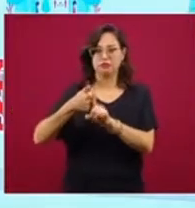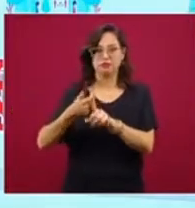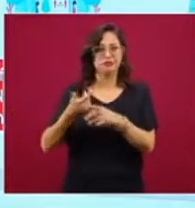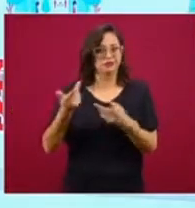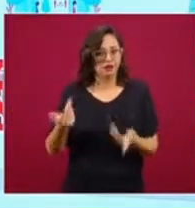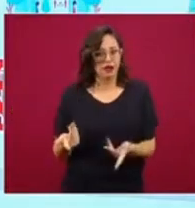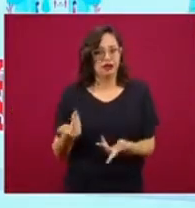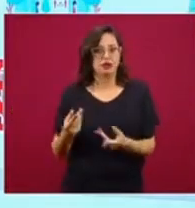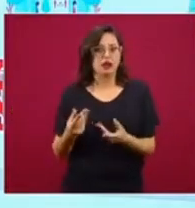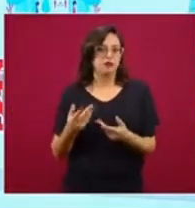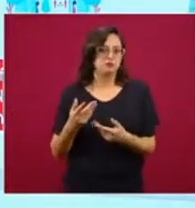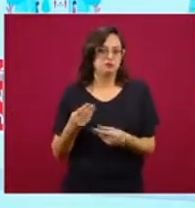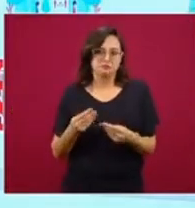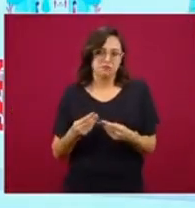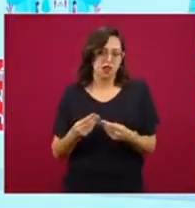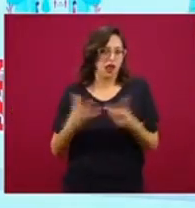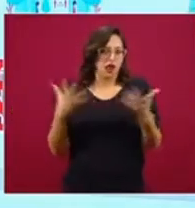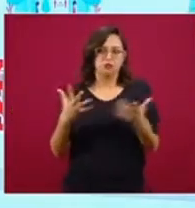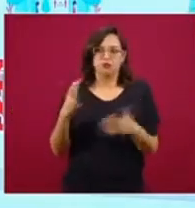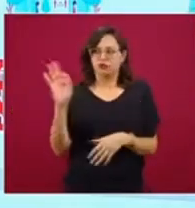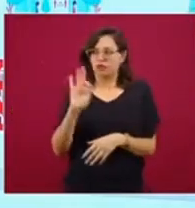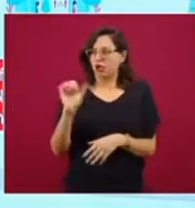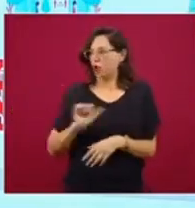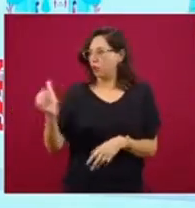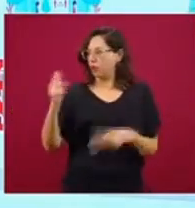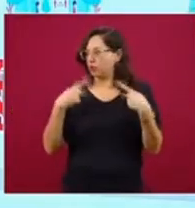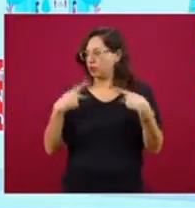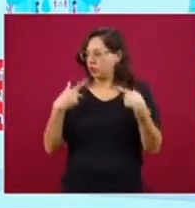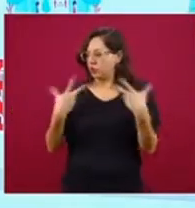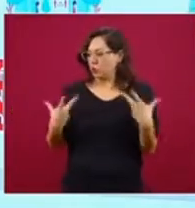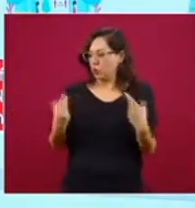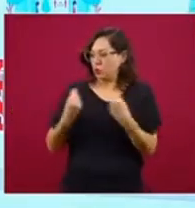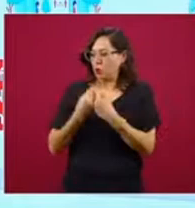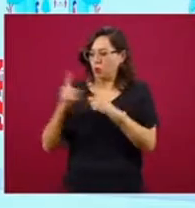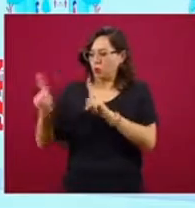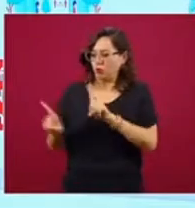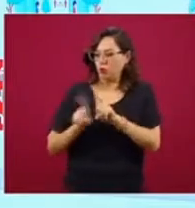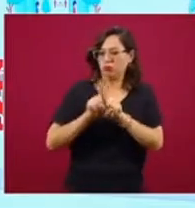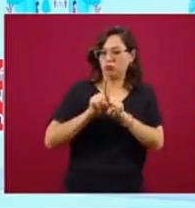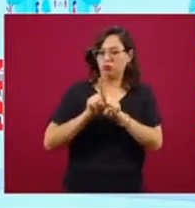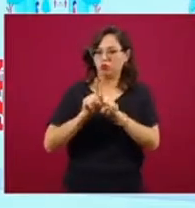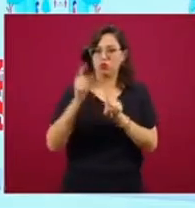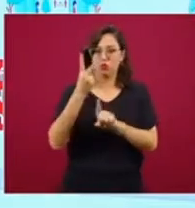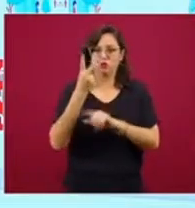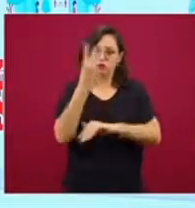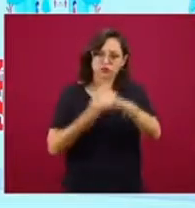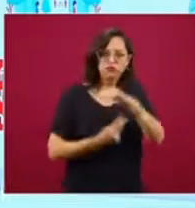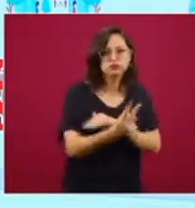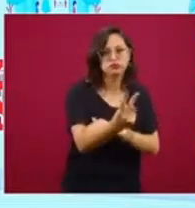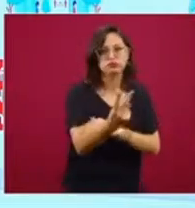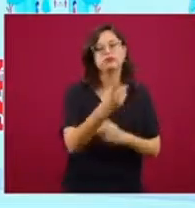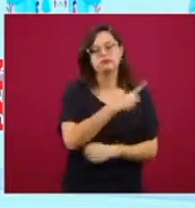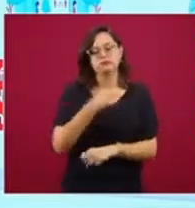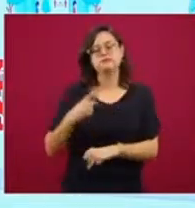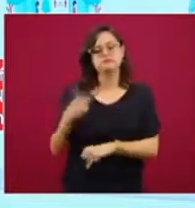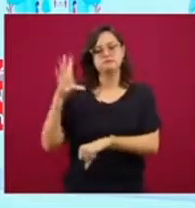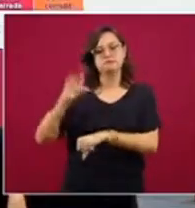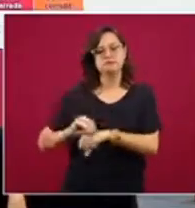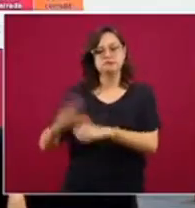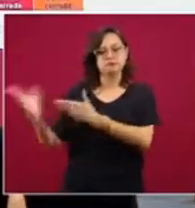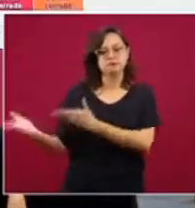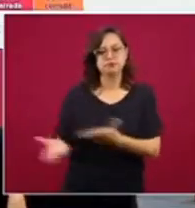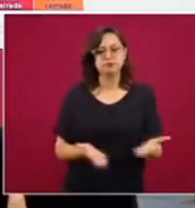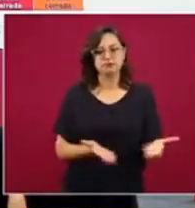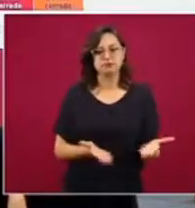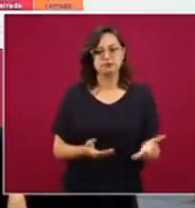naturalmente pueden requerir la asistencia de otra persona y por lo tanto requerirse que dos personas del mismo grupo familiar